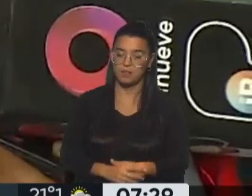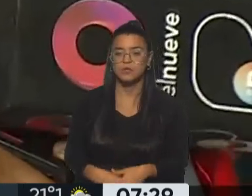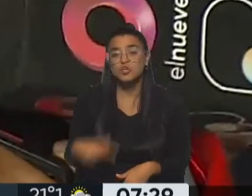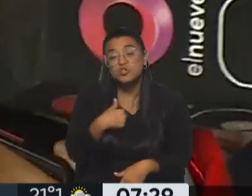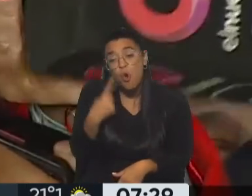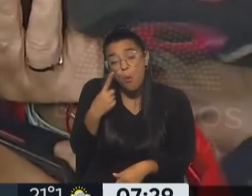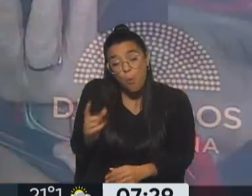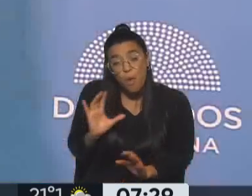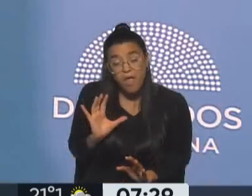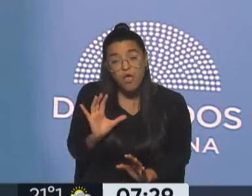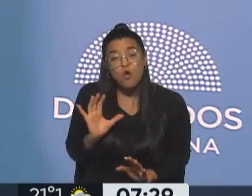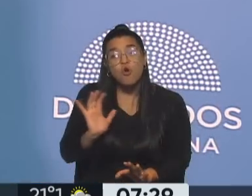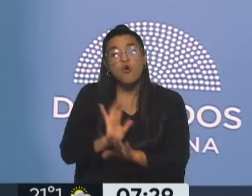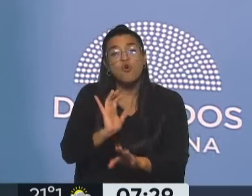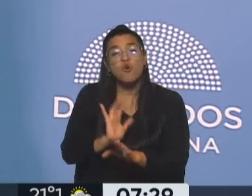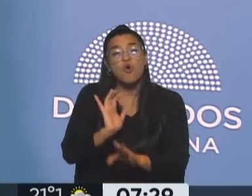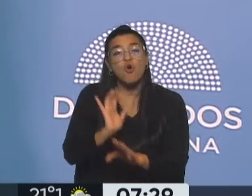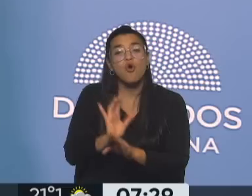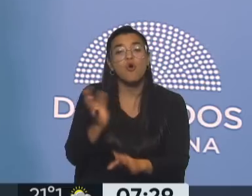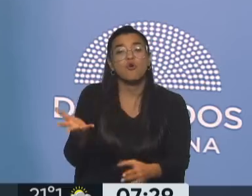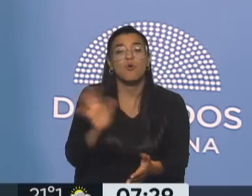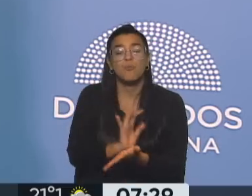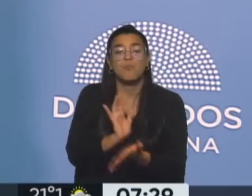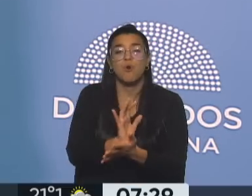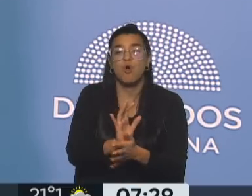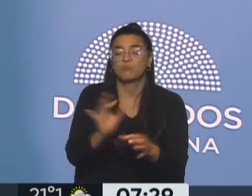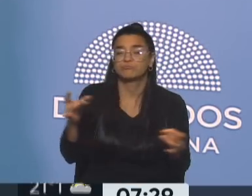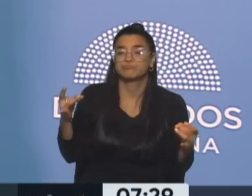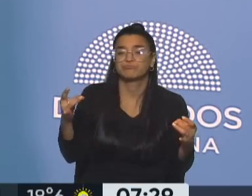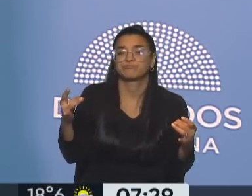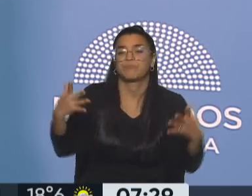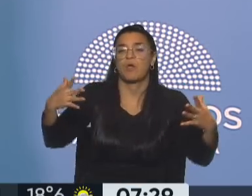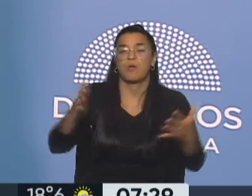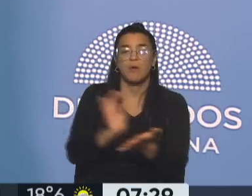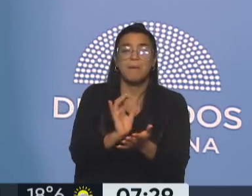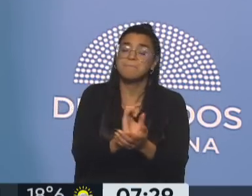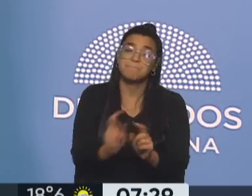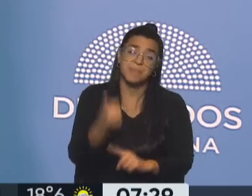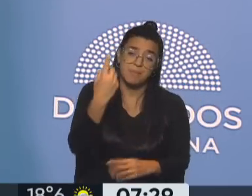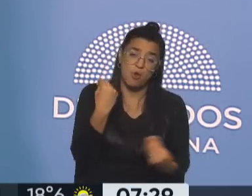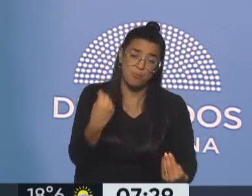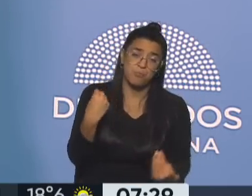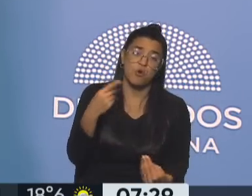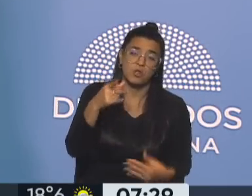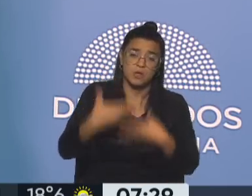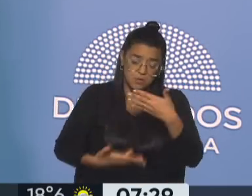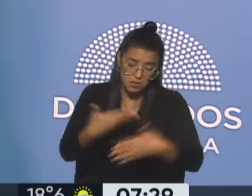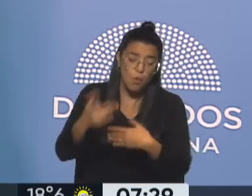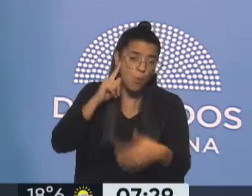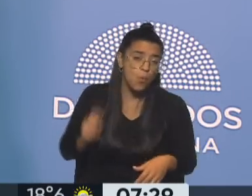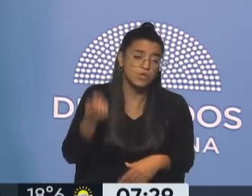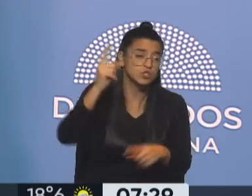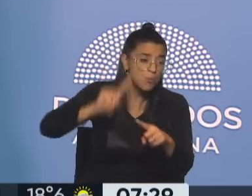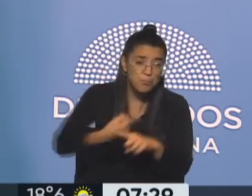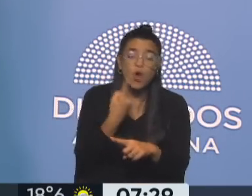como un acto de revancha, en primer lugar precisamente porque se lleva adelante este juicio